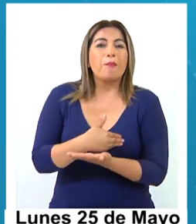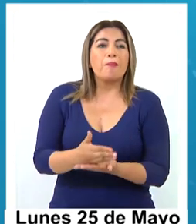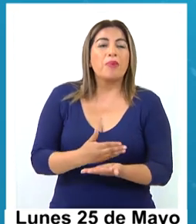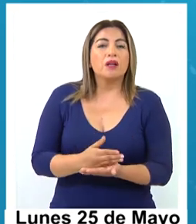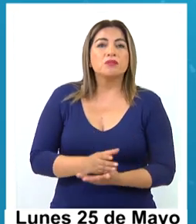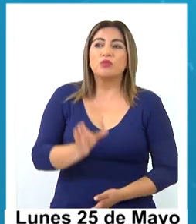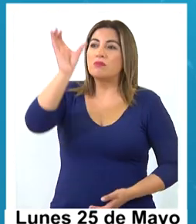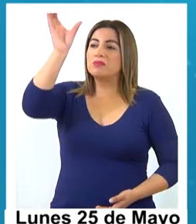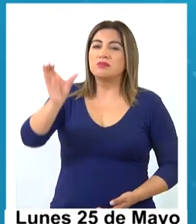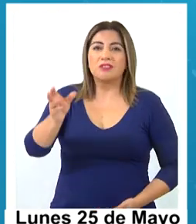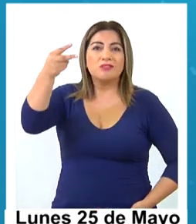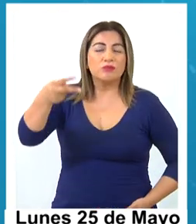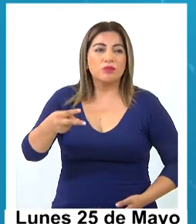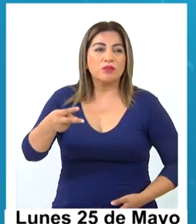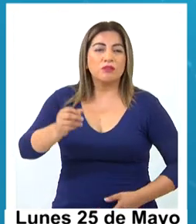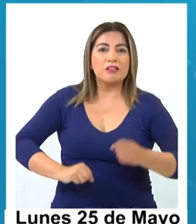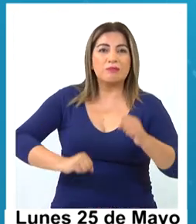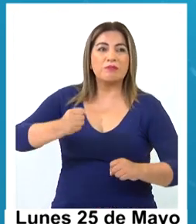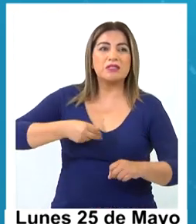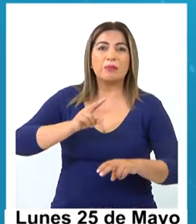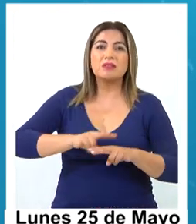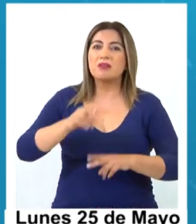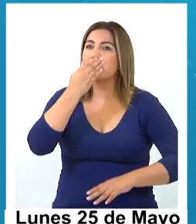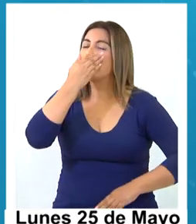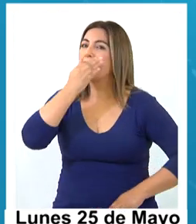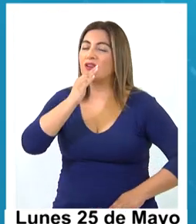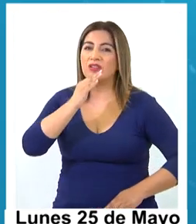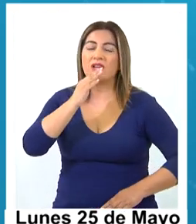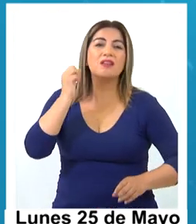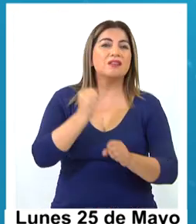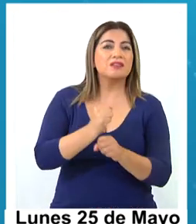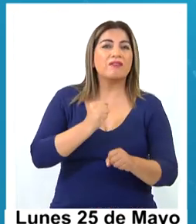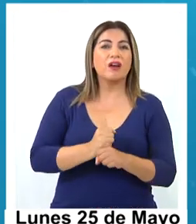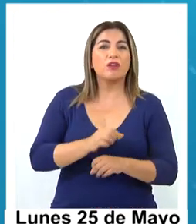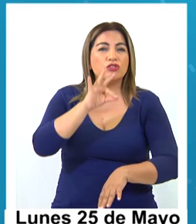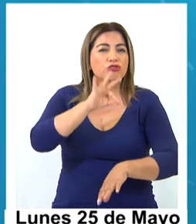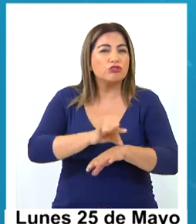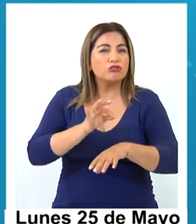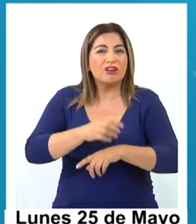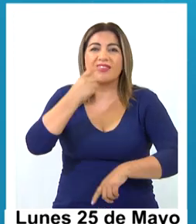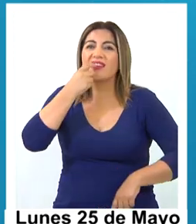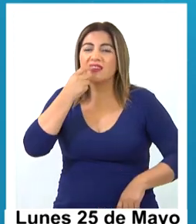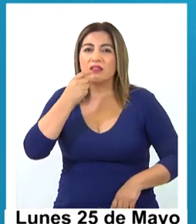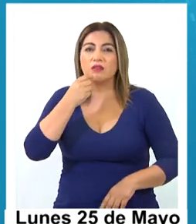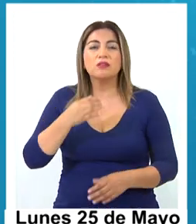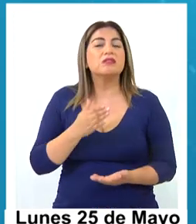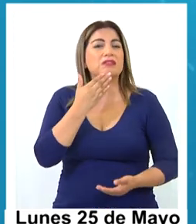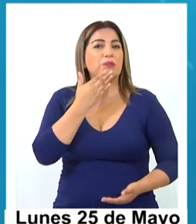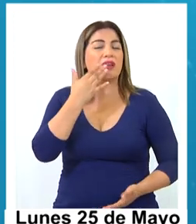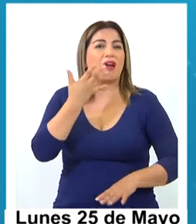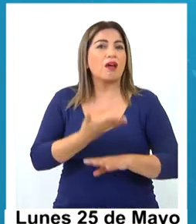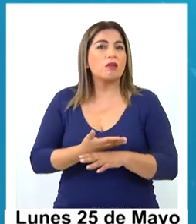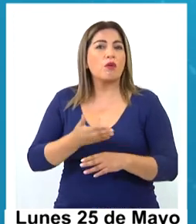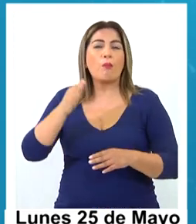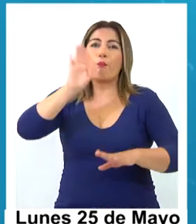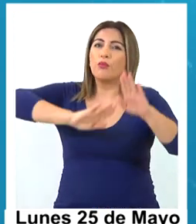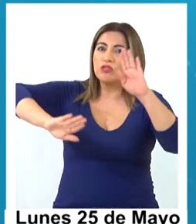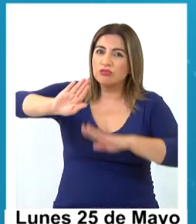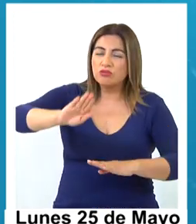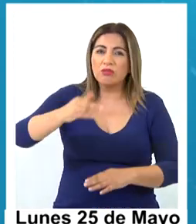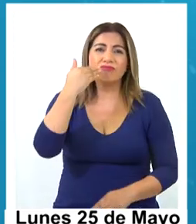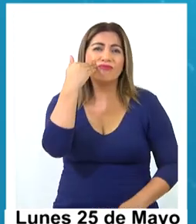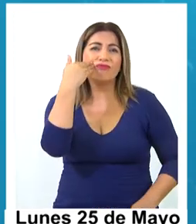de parte del ejecutivo para mejorar la actividad de los dentistas hay algún tipo de bono algún tipo de